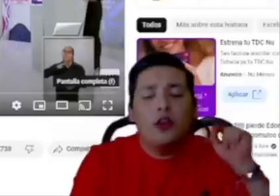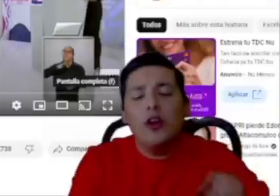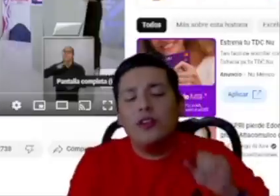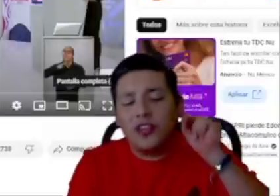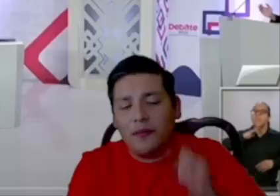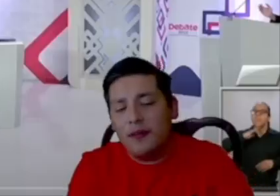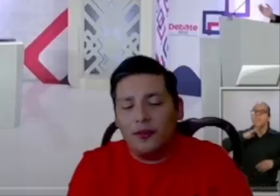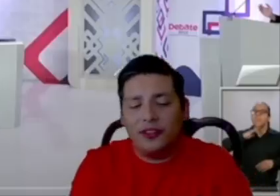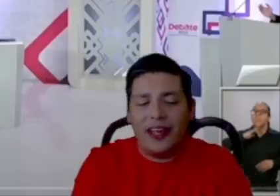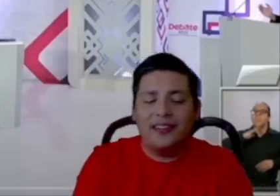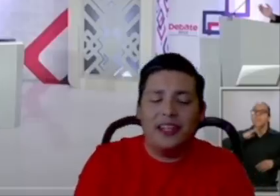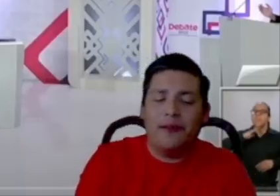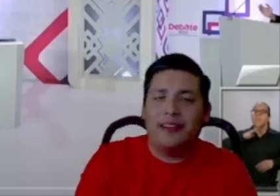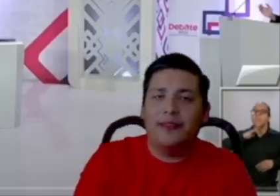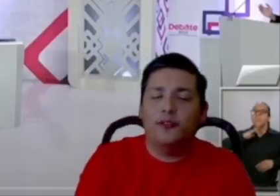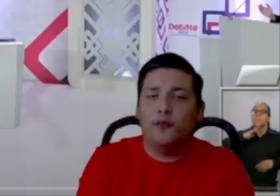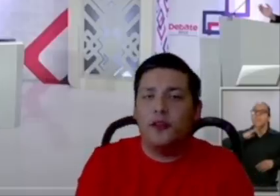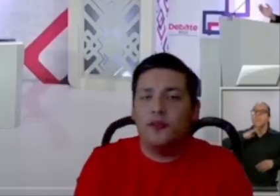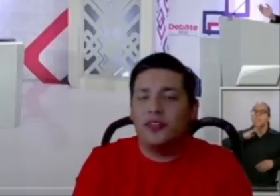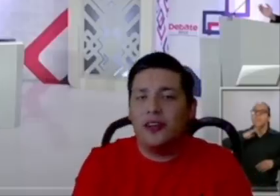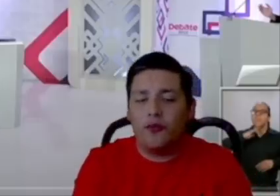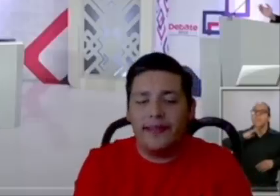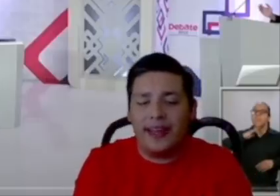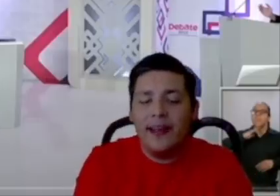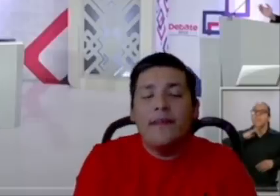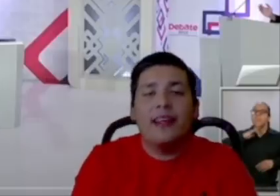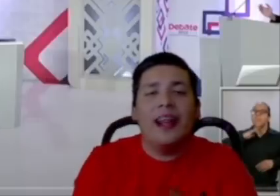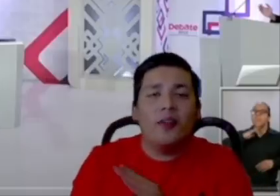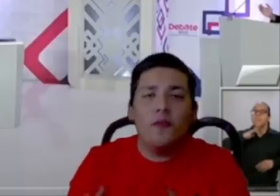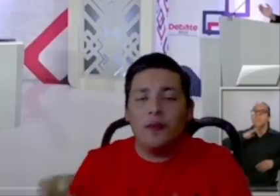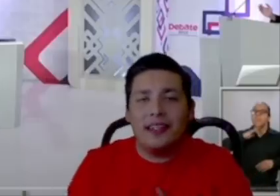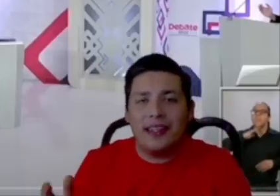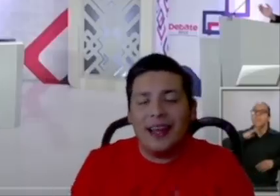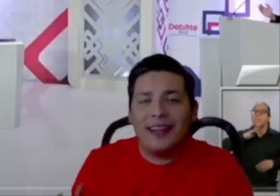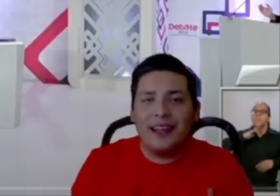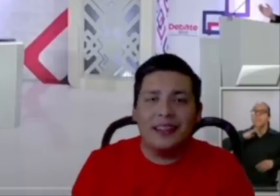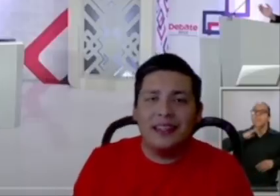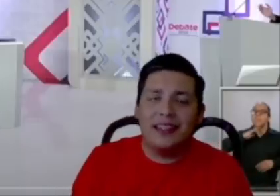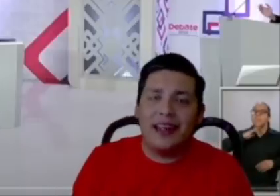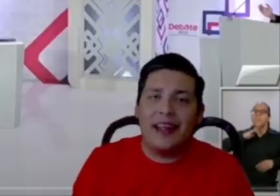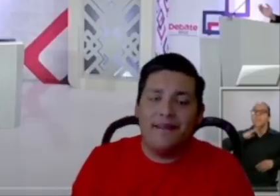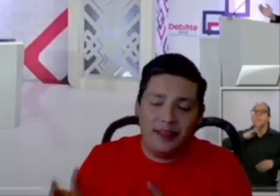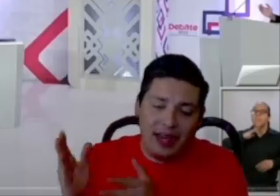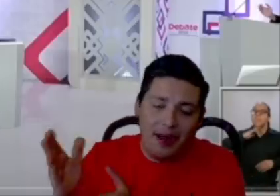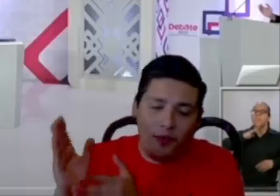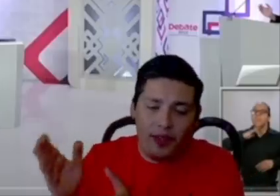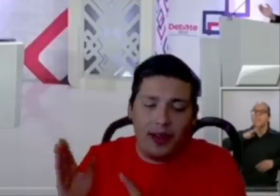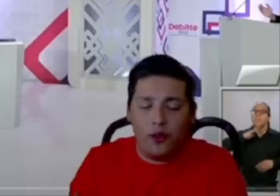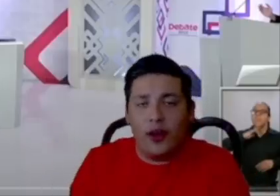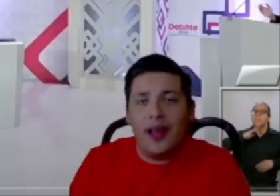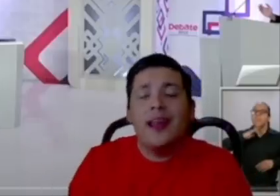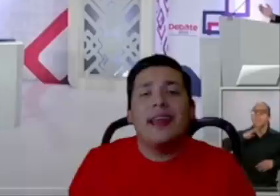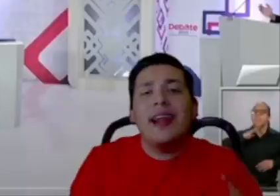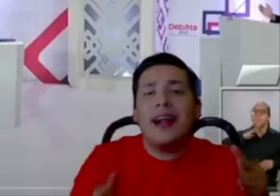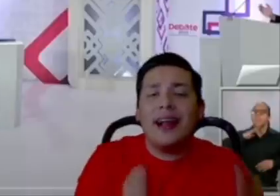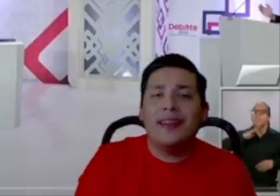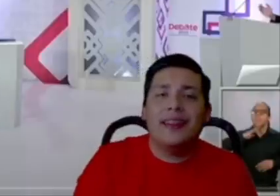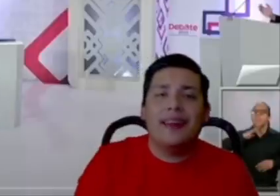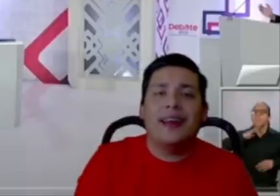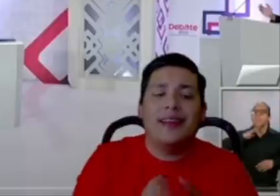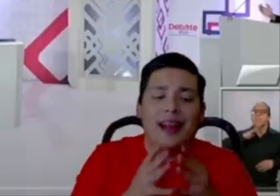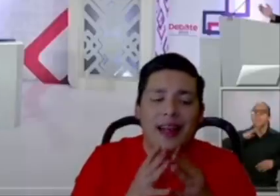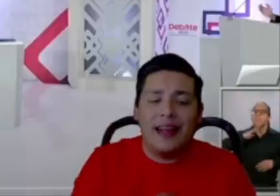Moral. Todos los que vimos este debate nos pudimos dar cuenta de la complicidad que existe entre la moderadora y